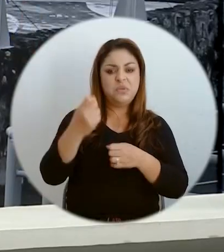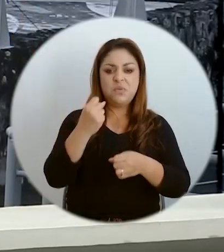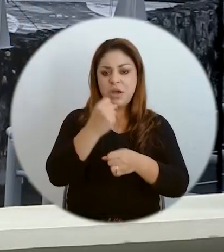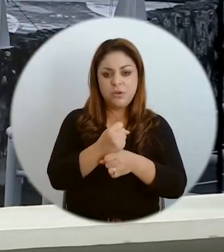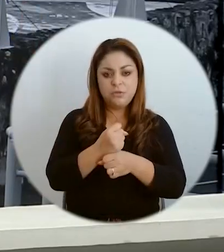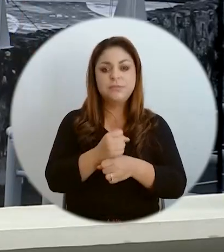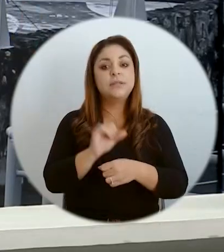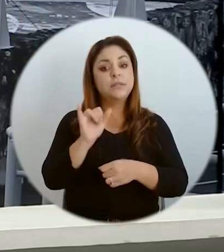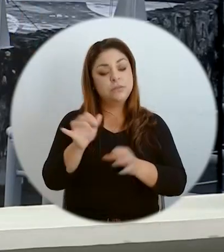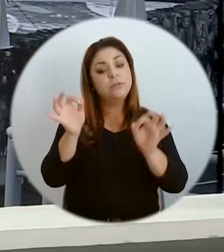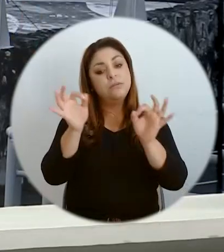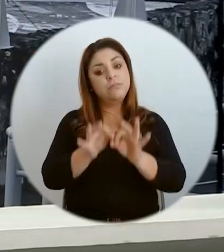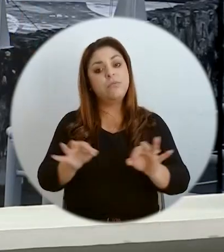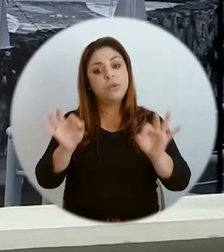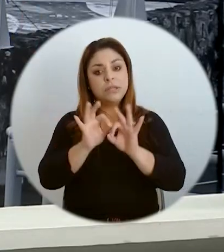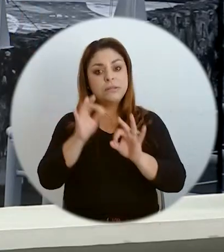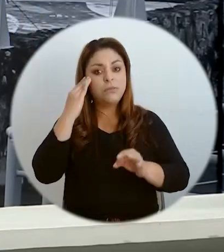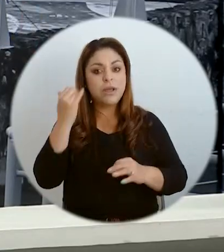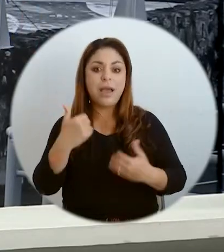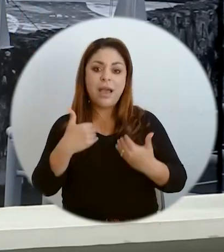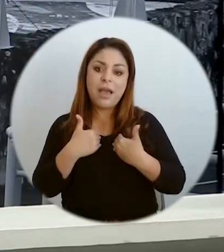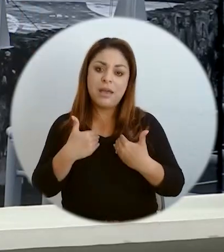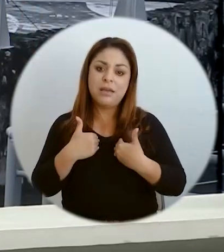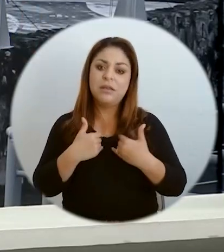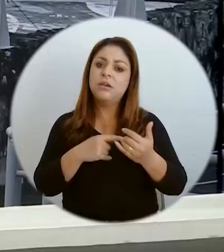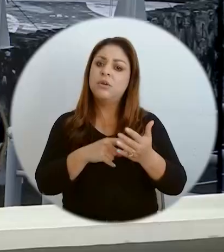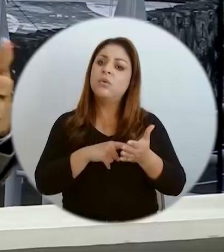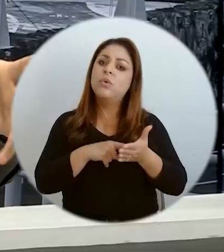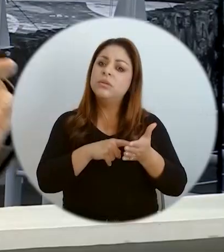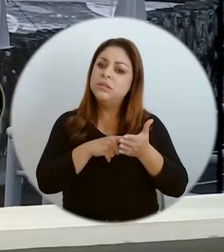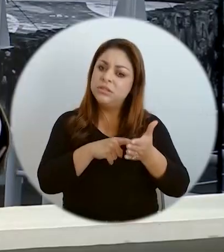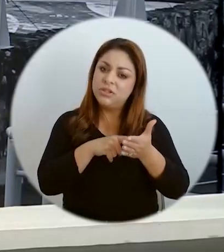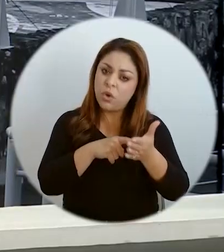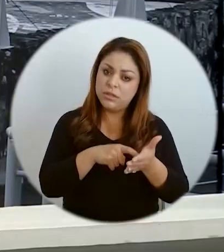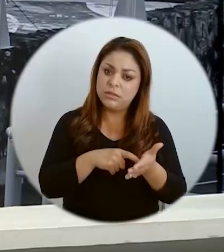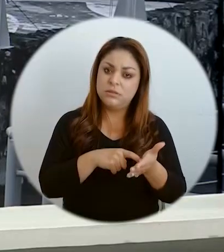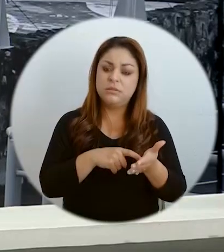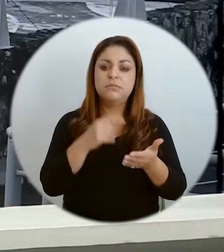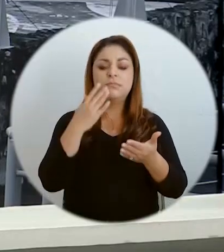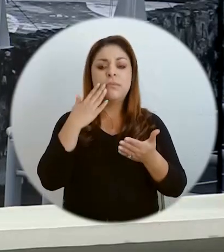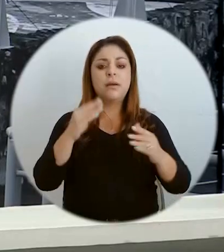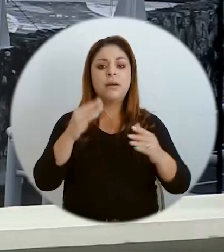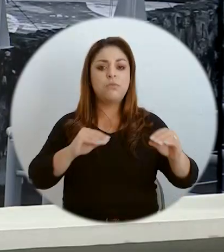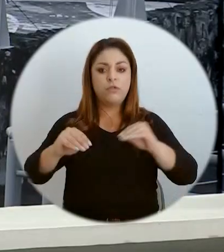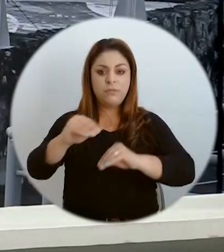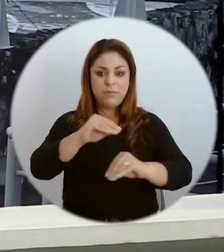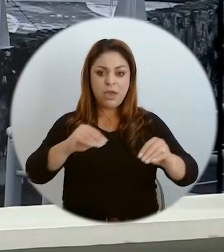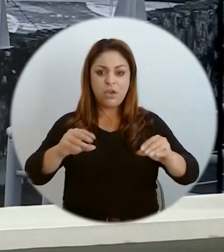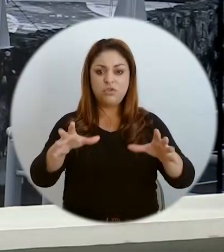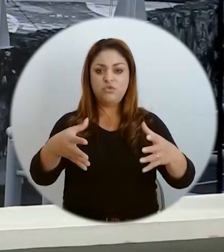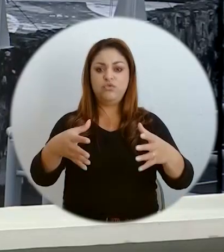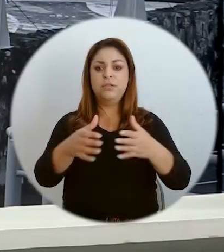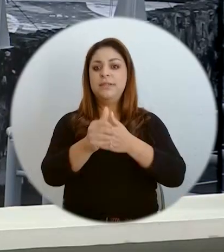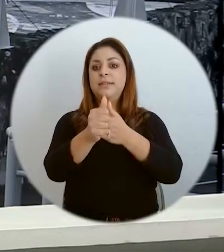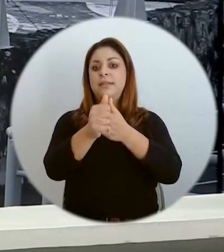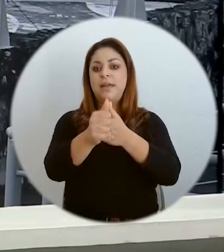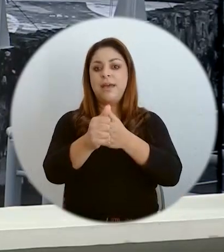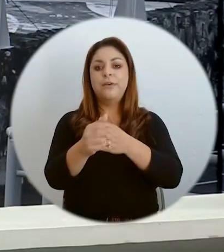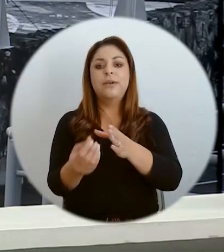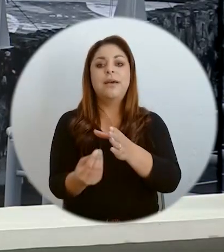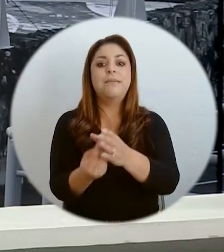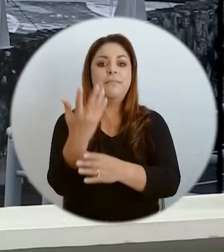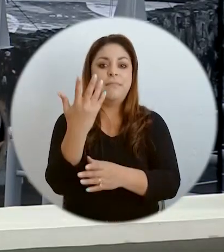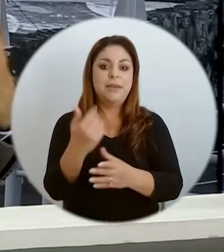5 años, creo que es también un elemento a tomar en cuenta, porque ha generado las condiciones, ¿verdad?, para que estos movimientos, para que estos